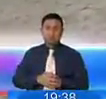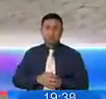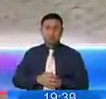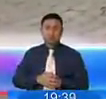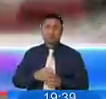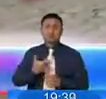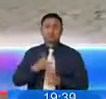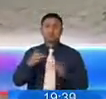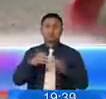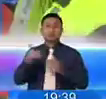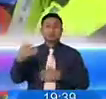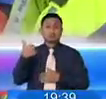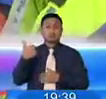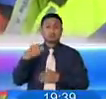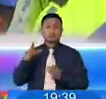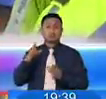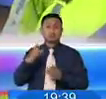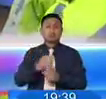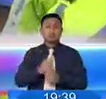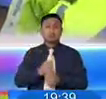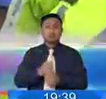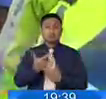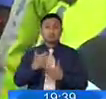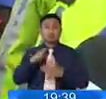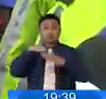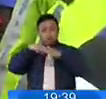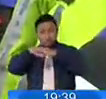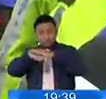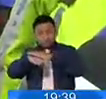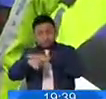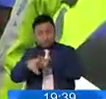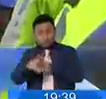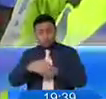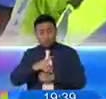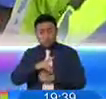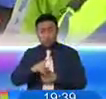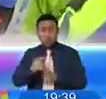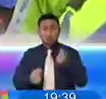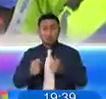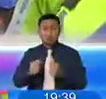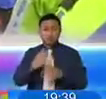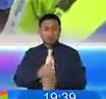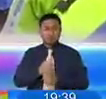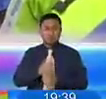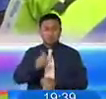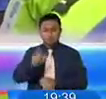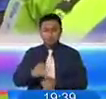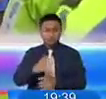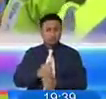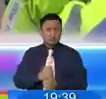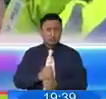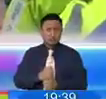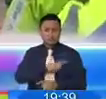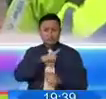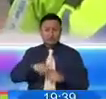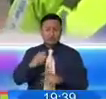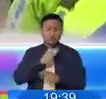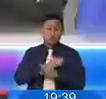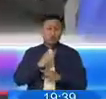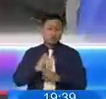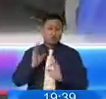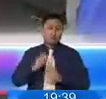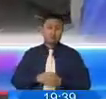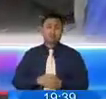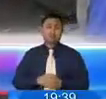que la asociación tiene un parqueadero seguro. Van a ingresar a ese parqueadero y van a estar sus vehículos seguros, los clientes seguros, hasta que les toque el turno de